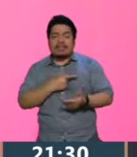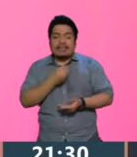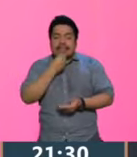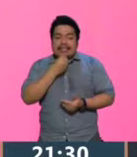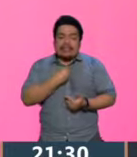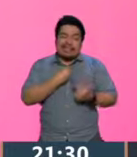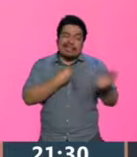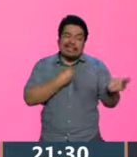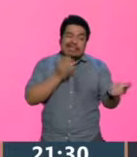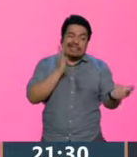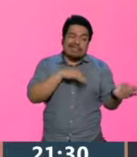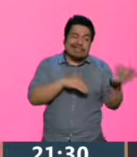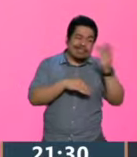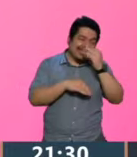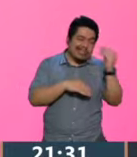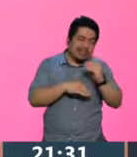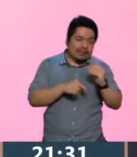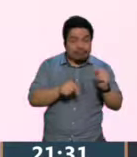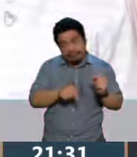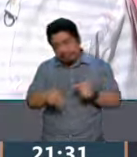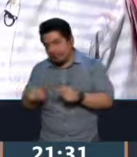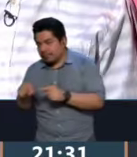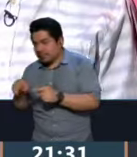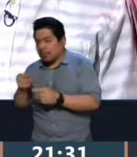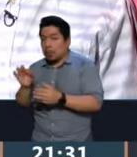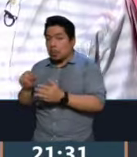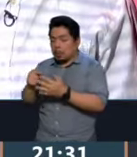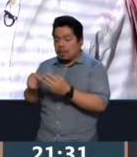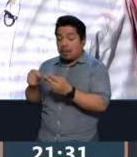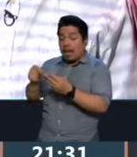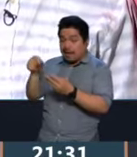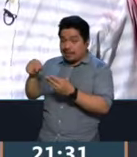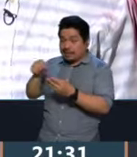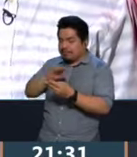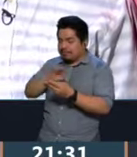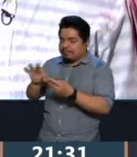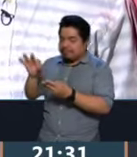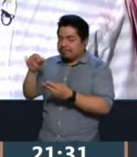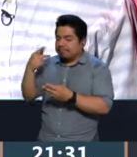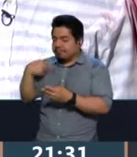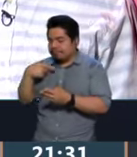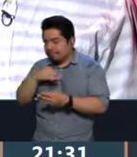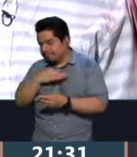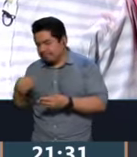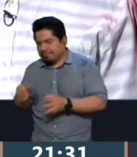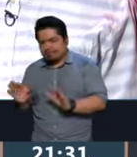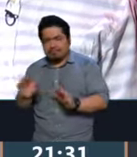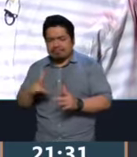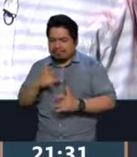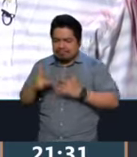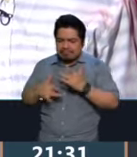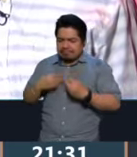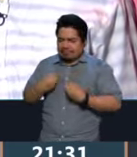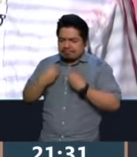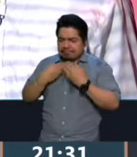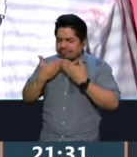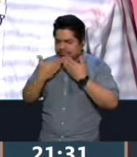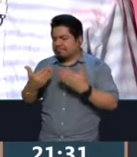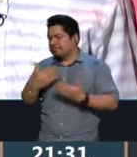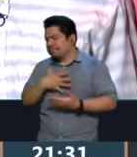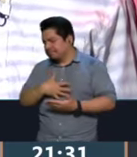votar entre lo malo y lo peor. Sí hay una opción que emociona en la boleta, que está moviendo gente, y pues así la hemos vivido, con mucha alegría, con mucha